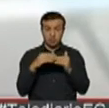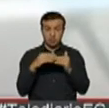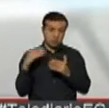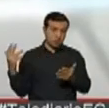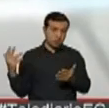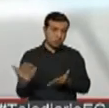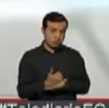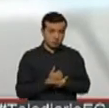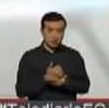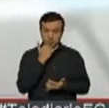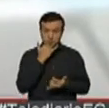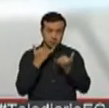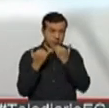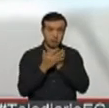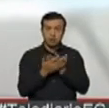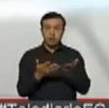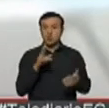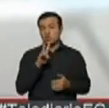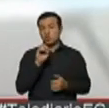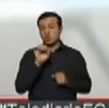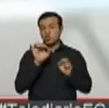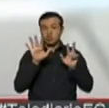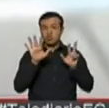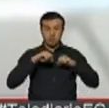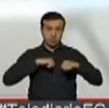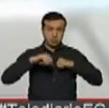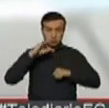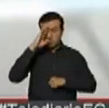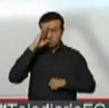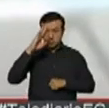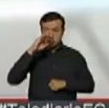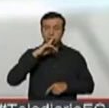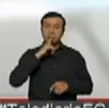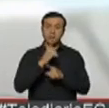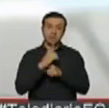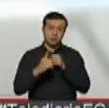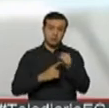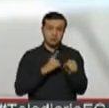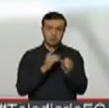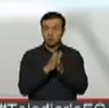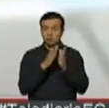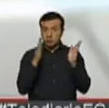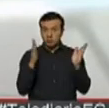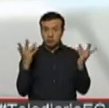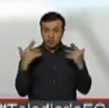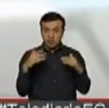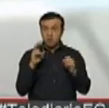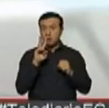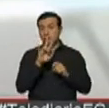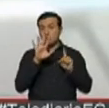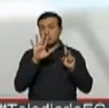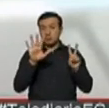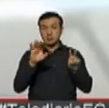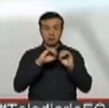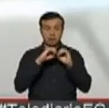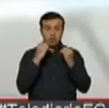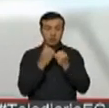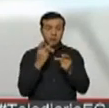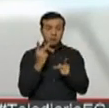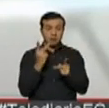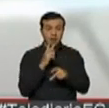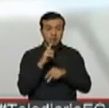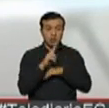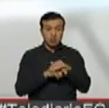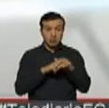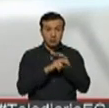de esta actividad ilícita en 208 operaciones policiales. Y en lo que va del año nosotros vamos desarticulando a 27 organizaciones criminales